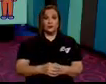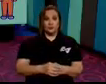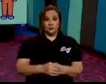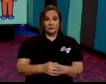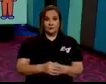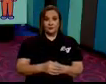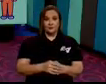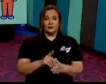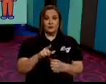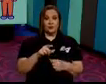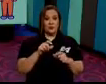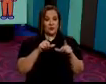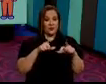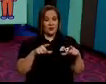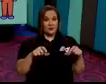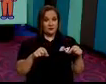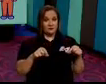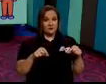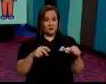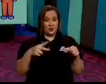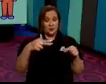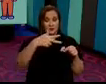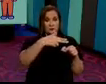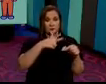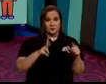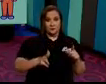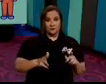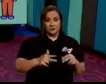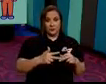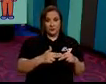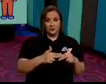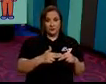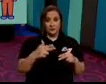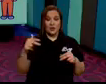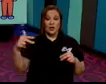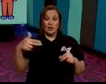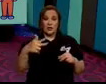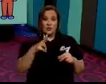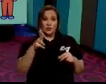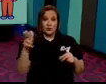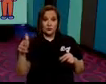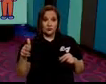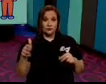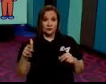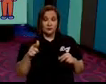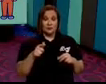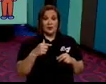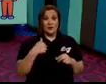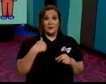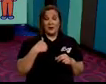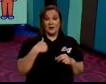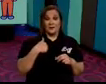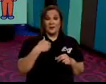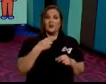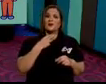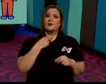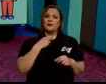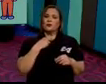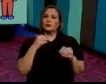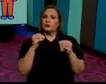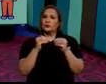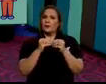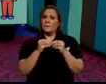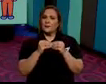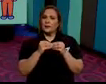¿Ok? Pero una forma que para mí es mucho más divertida es utilizando témpera. Así que vamos a empezar